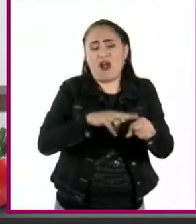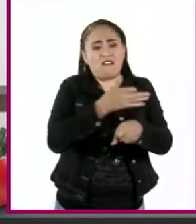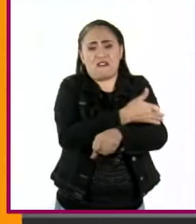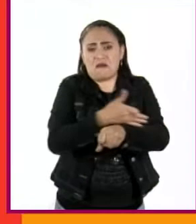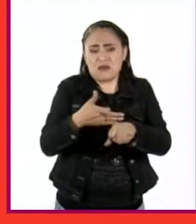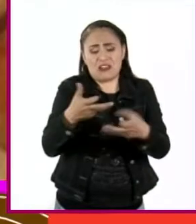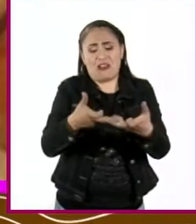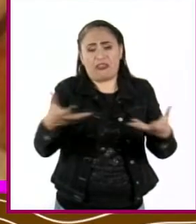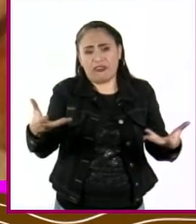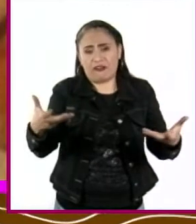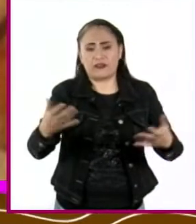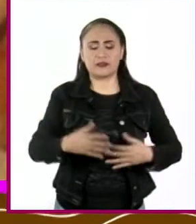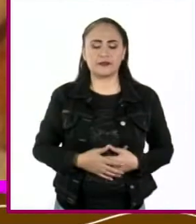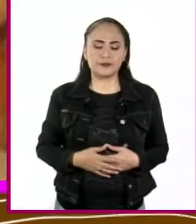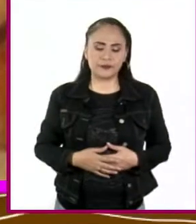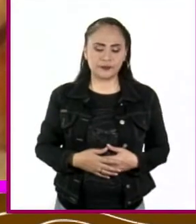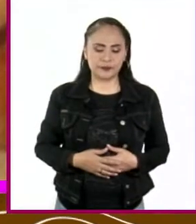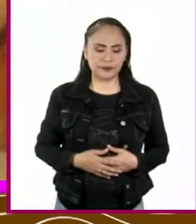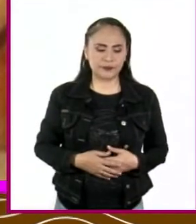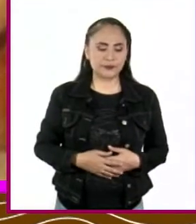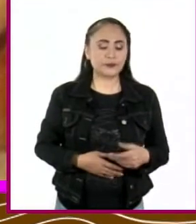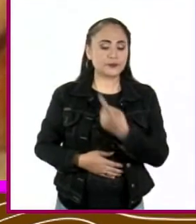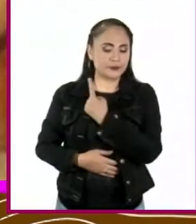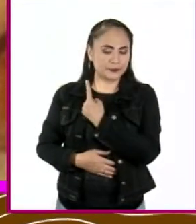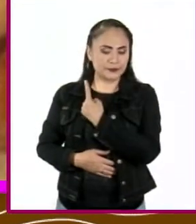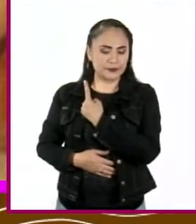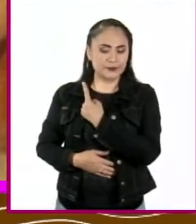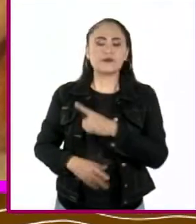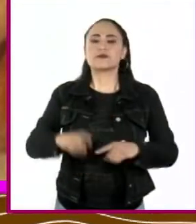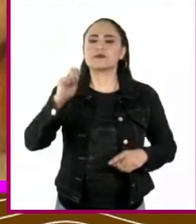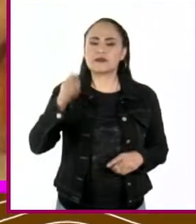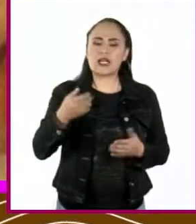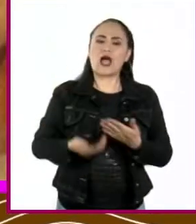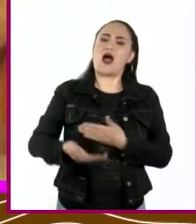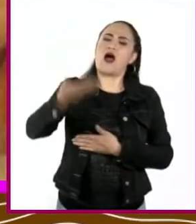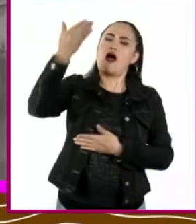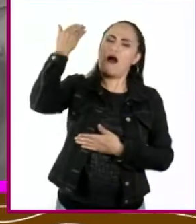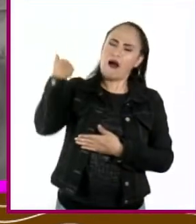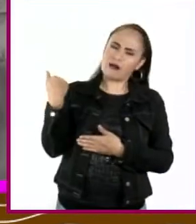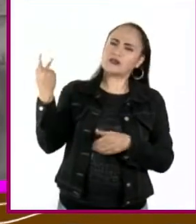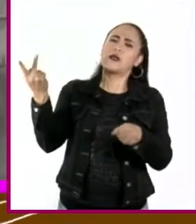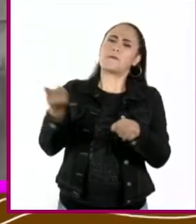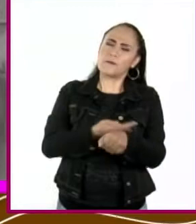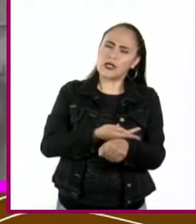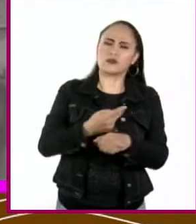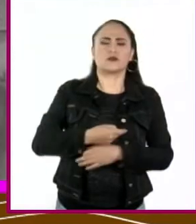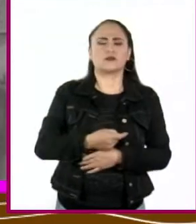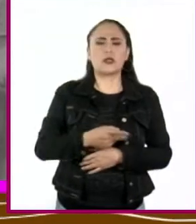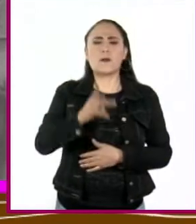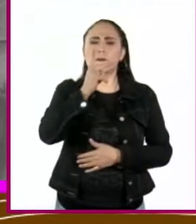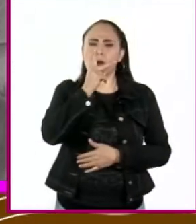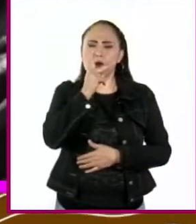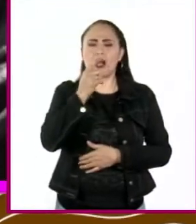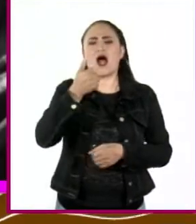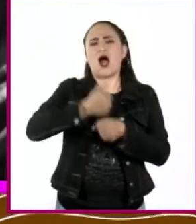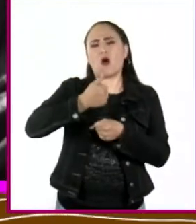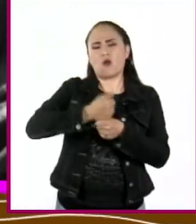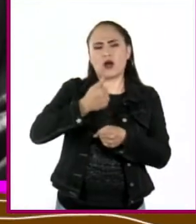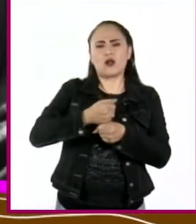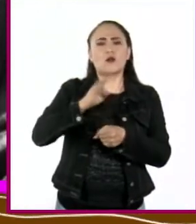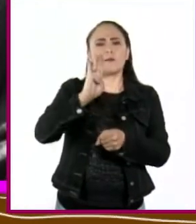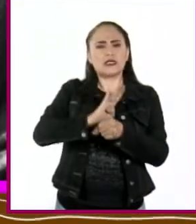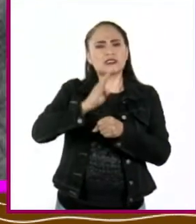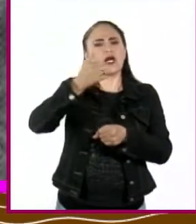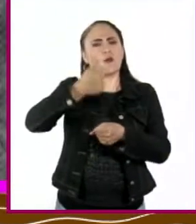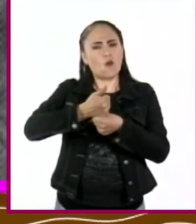terruño. La microhistoria evoca a los antepasados, padres, abuelos,